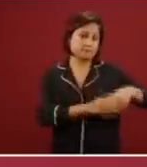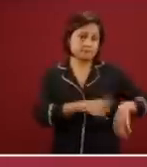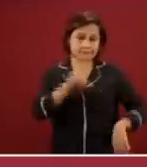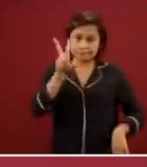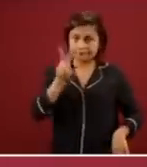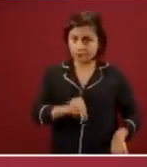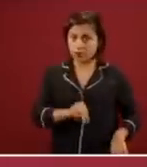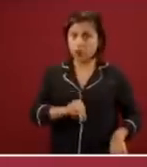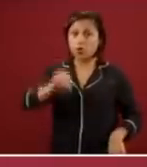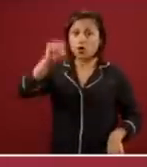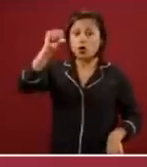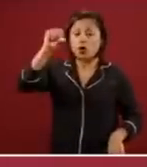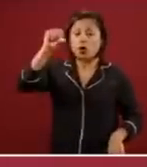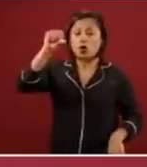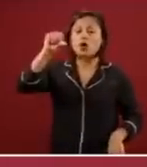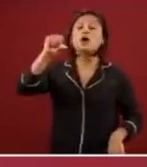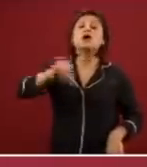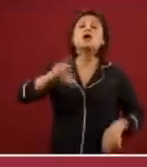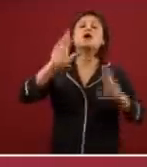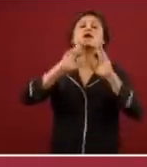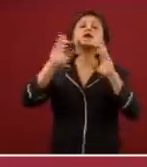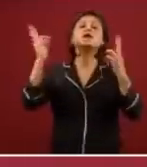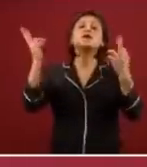Es una comida